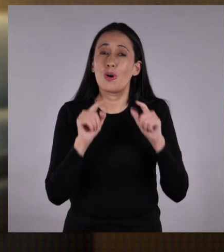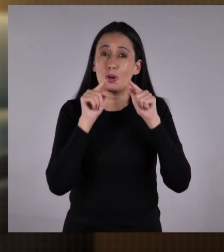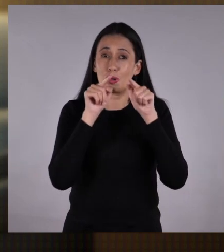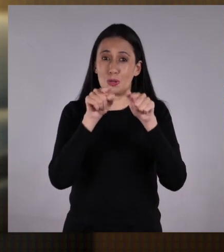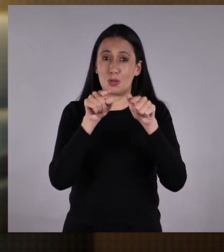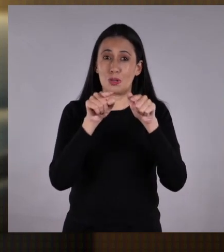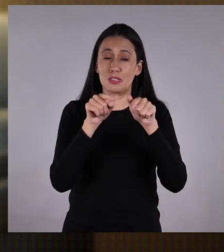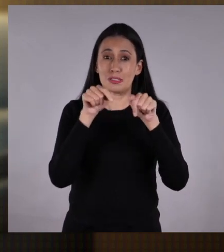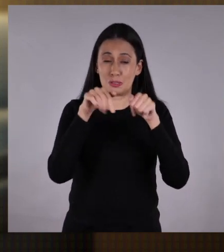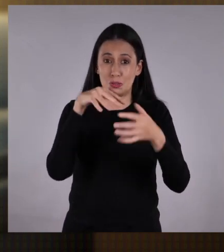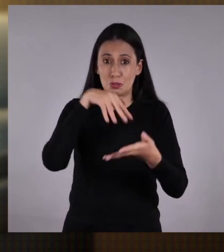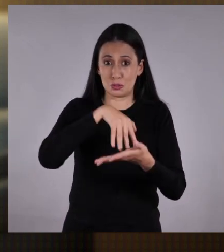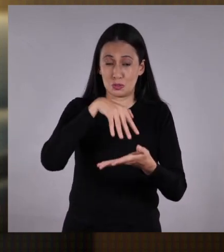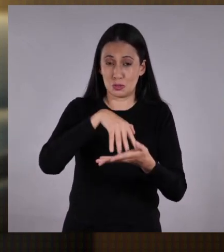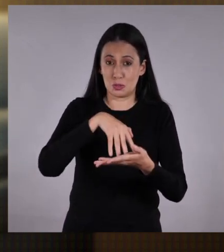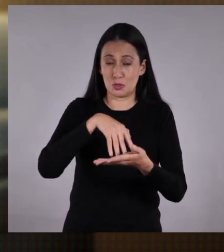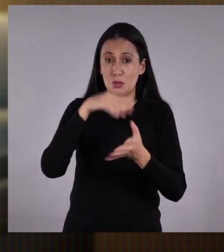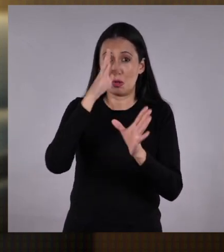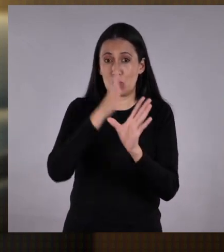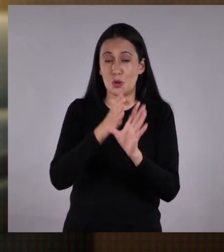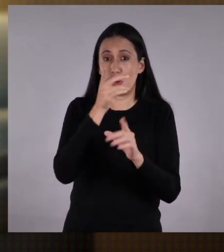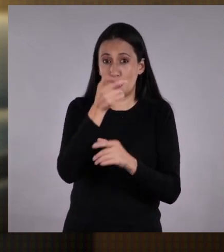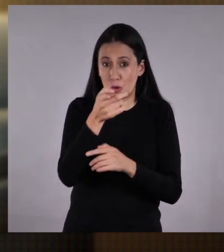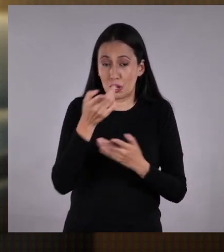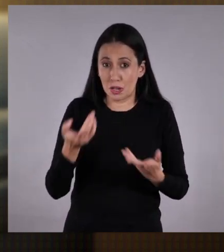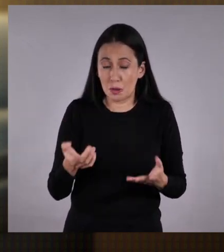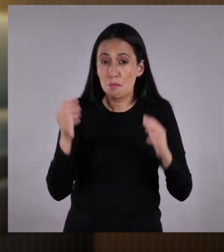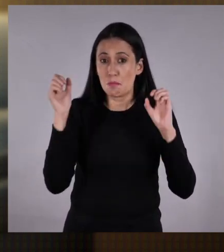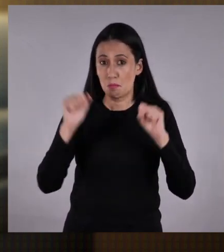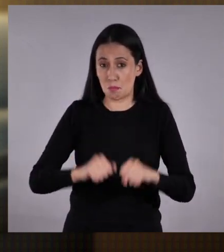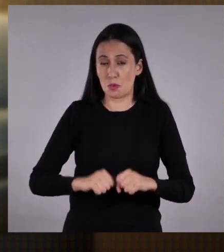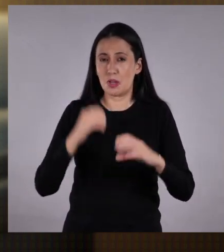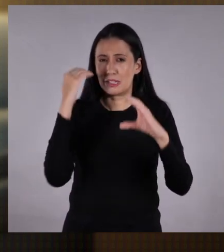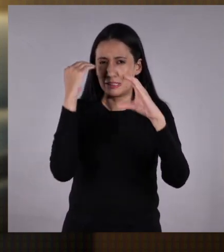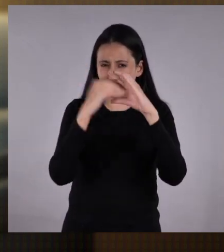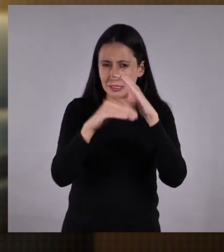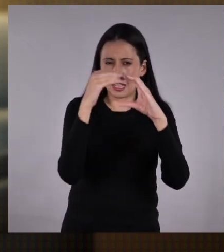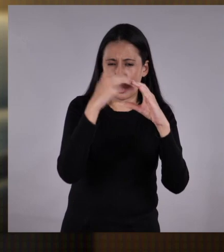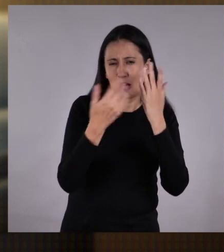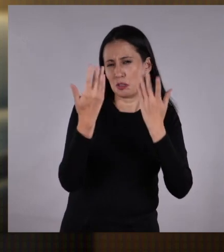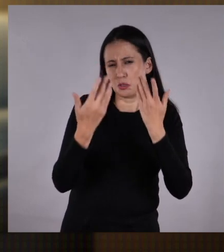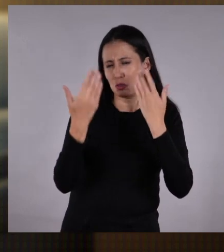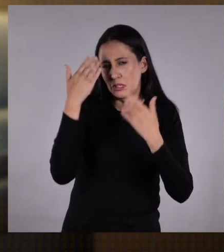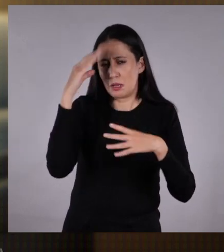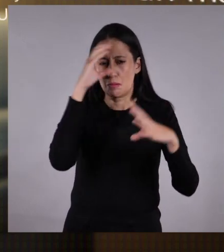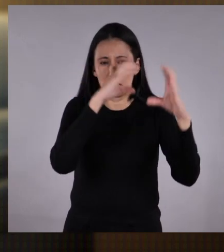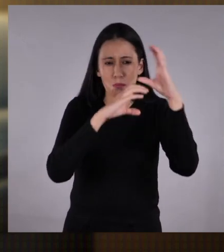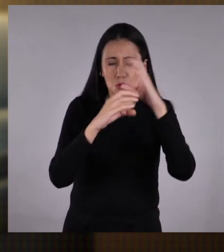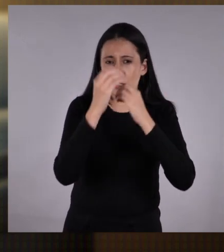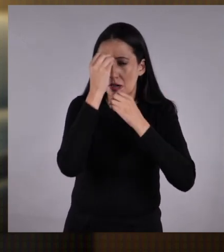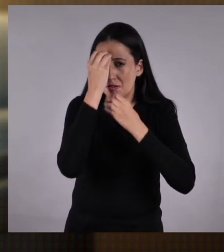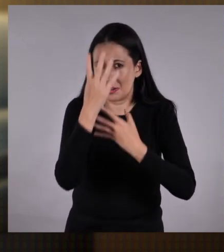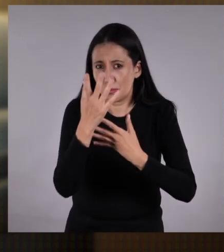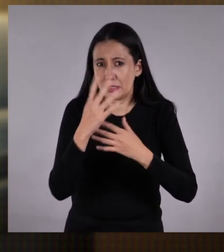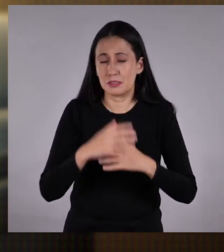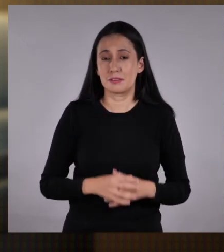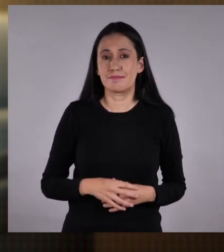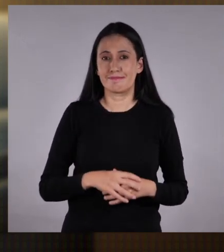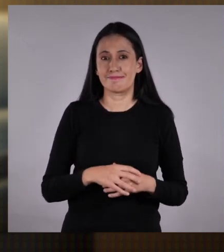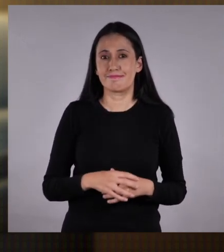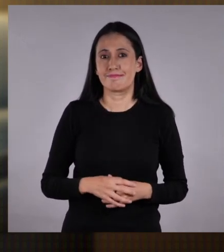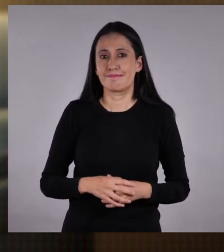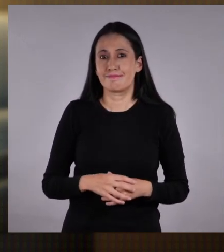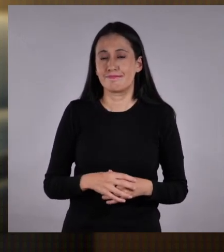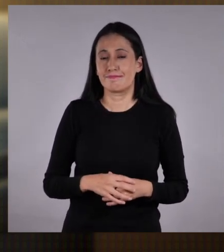Martinica, ¿podrías mandarme algún link donde pueda encontrar información confirmada y oficial? Claro que sí. Te